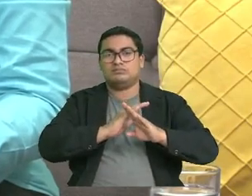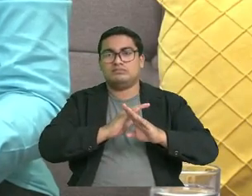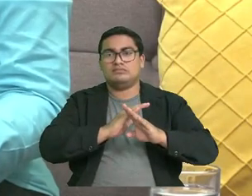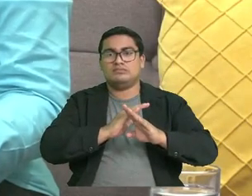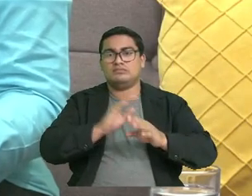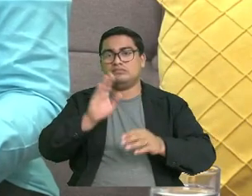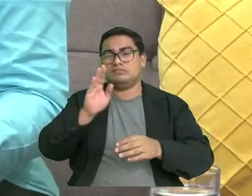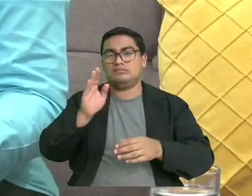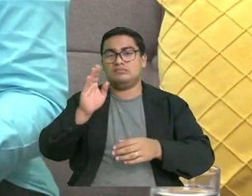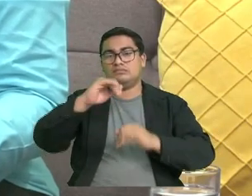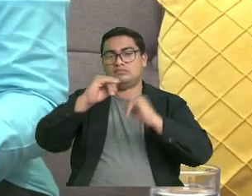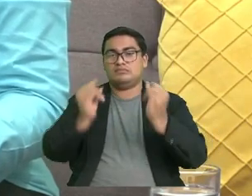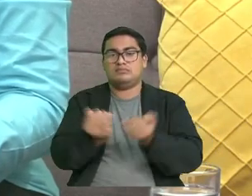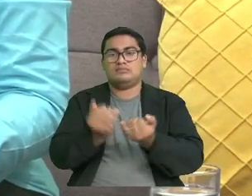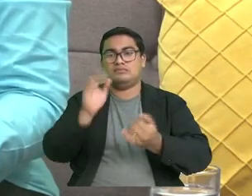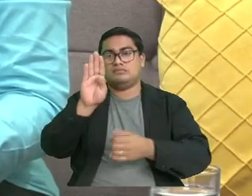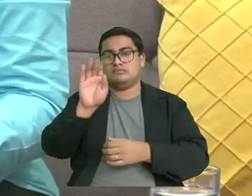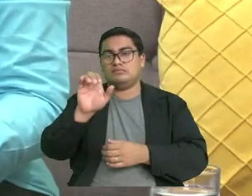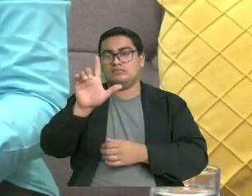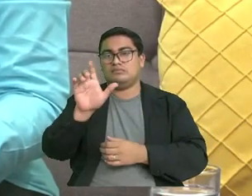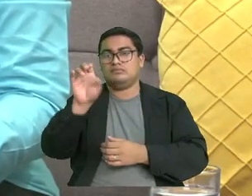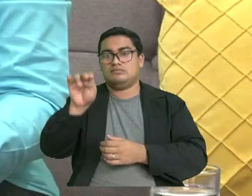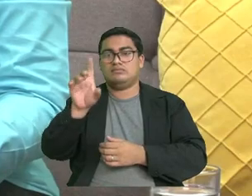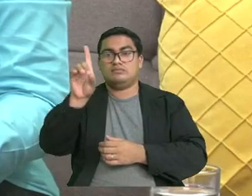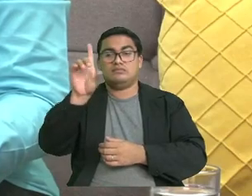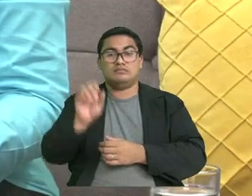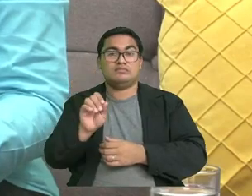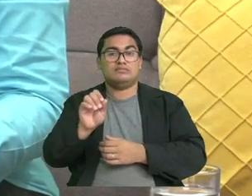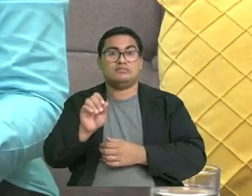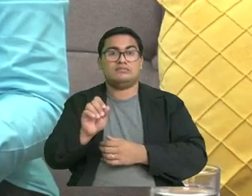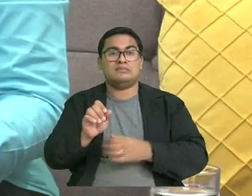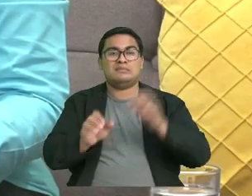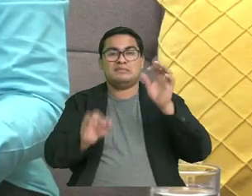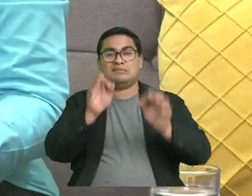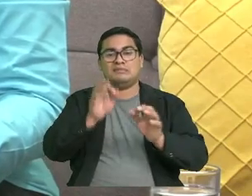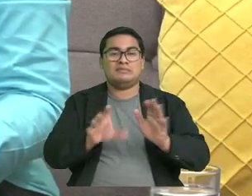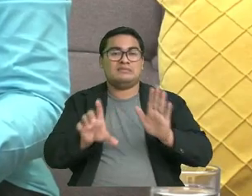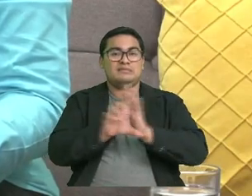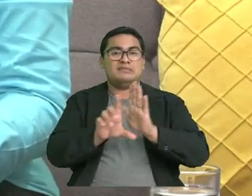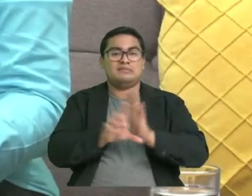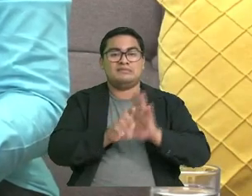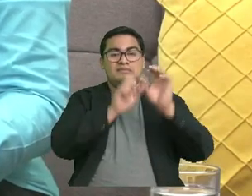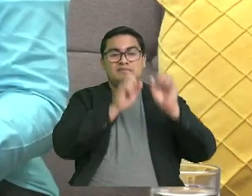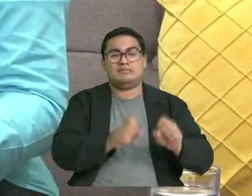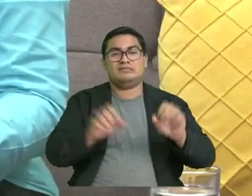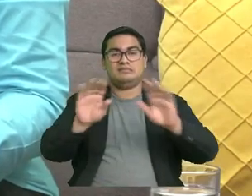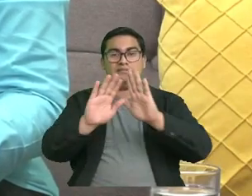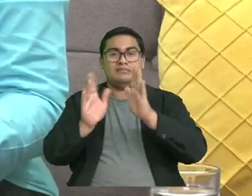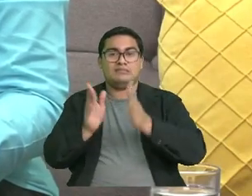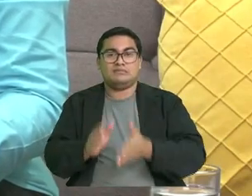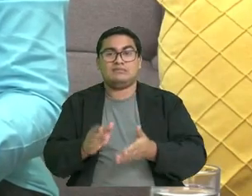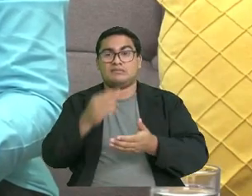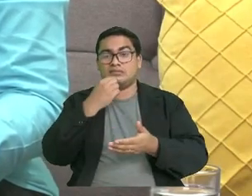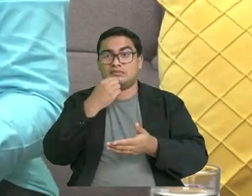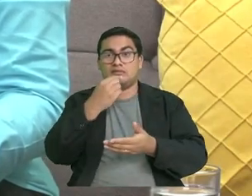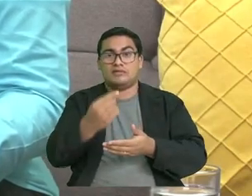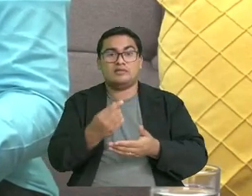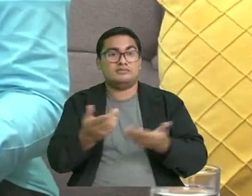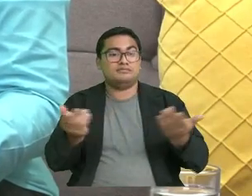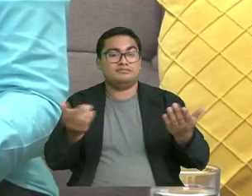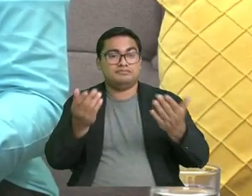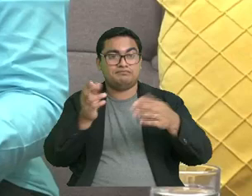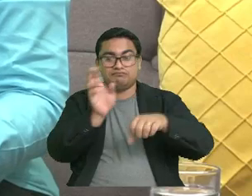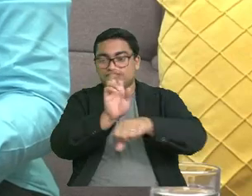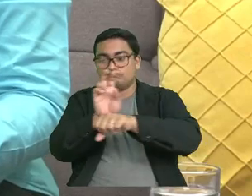Pará. Entonces tenemos un marco jurídico con equidad de género y eso nos lo dice el estudio que hicimos.